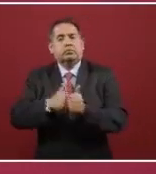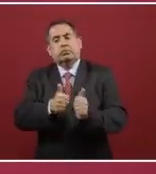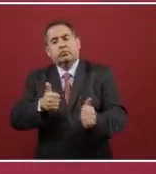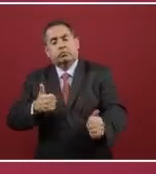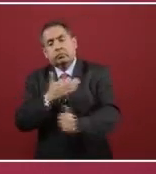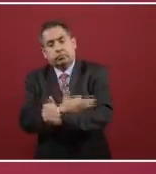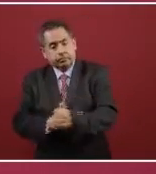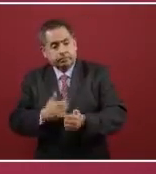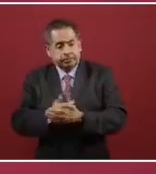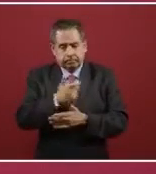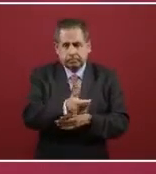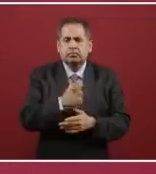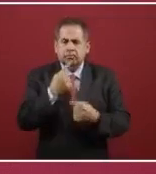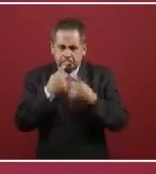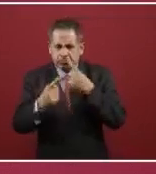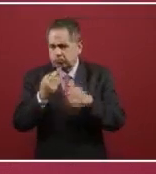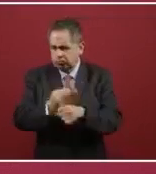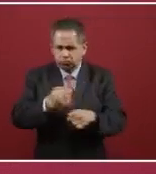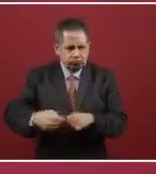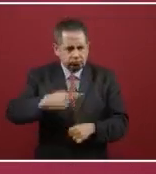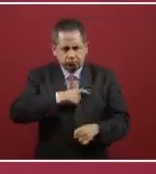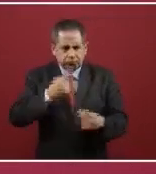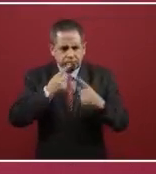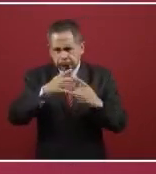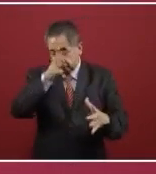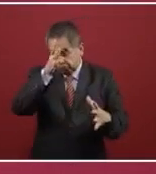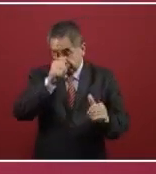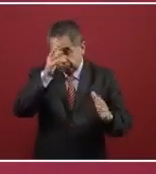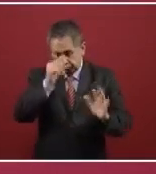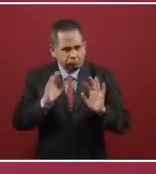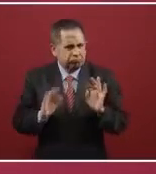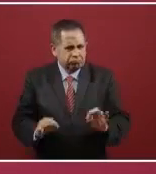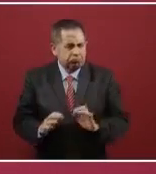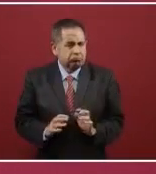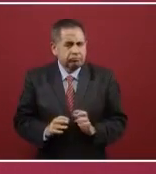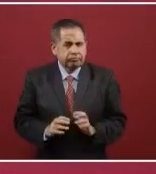atrasadas, se están llegando a acuerdos. Eso lo ve